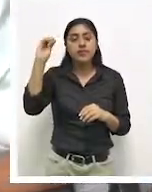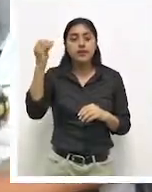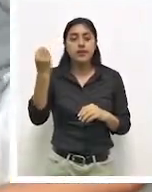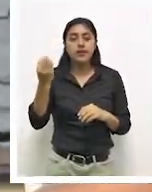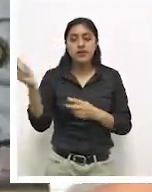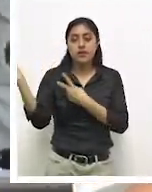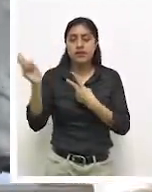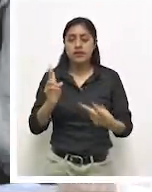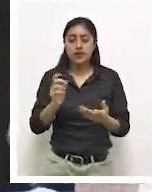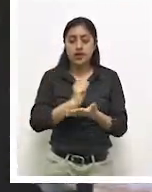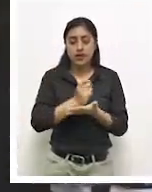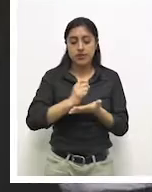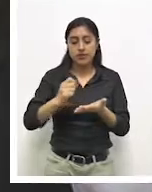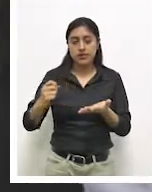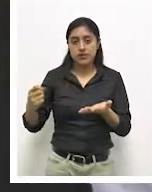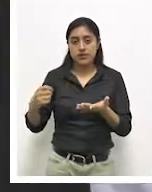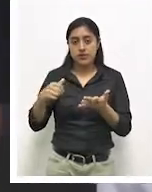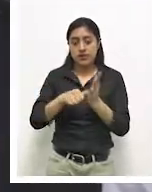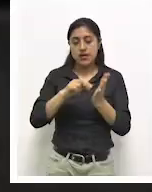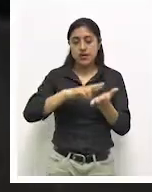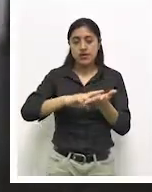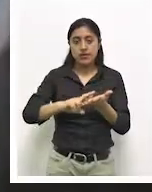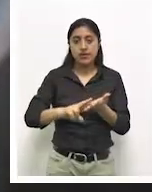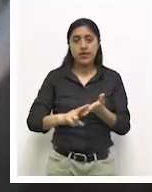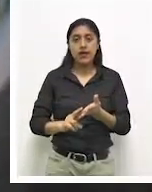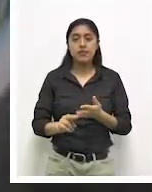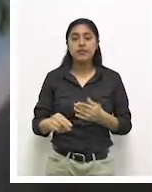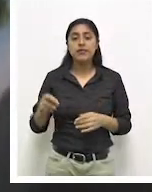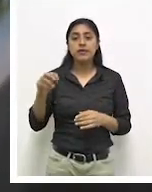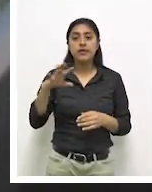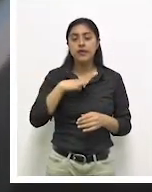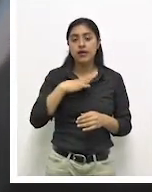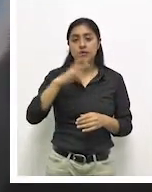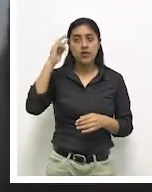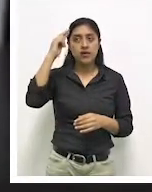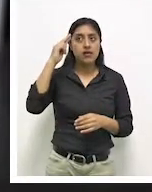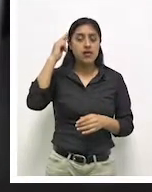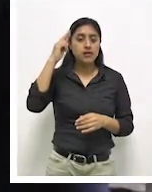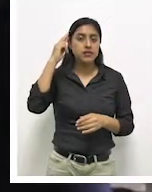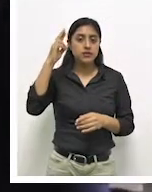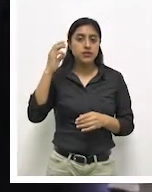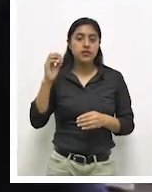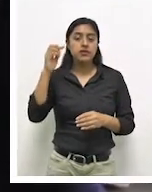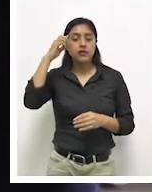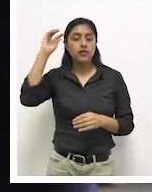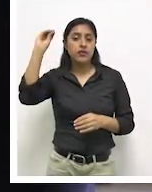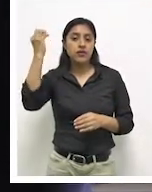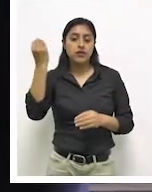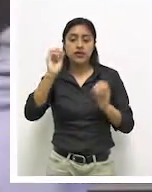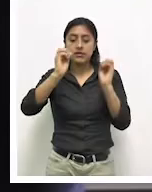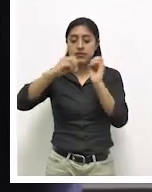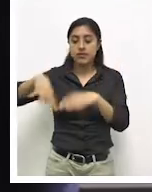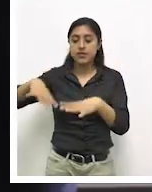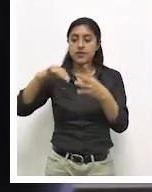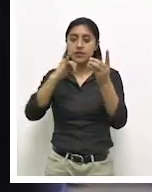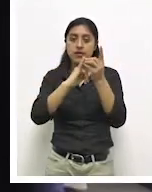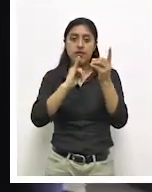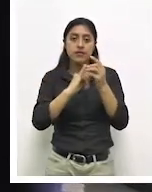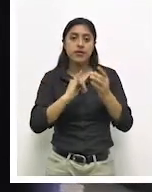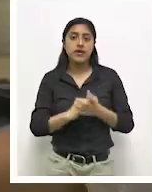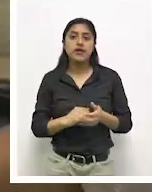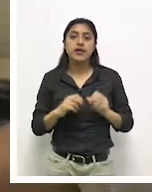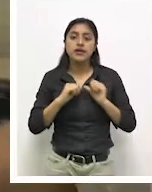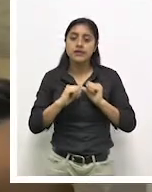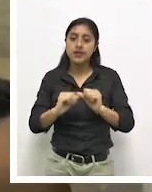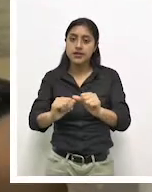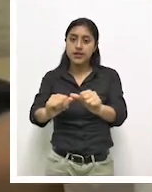en hechos delictivos originados por el mal uso que se le pueda dar. Se extenderá una constancia y tenerla